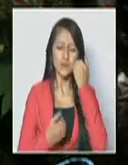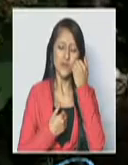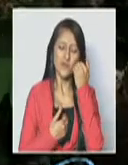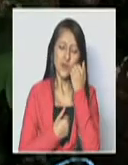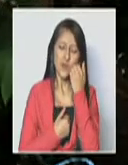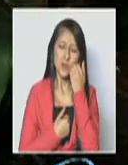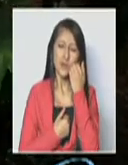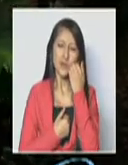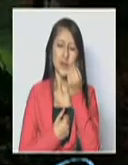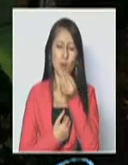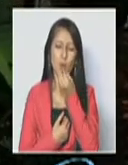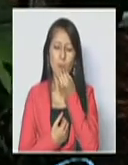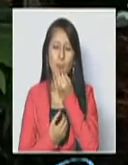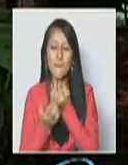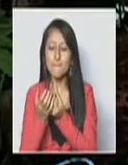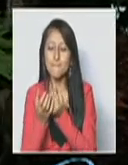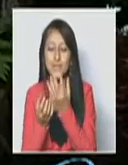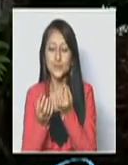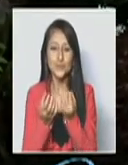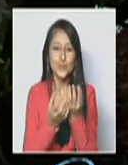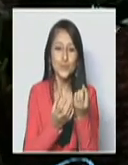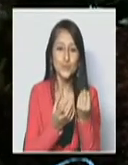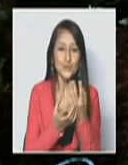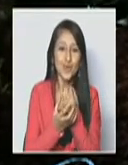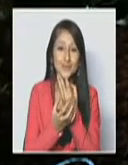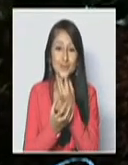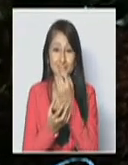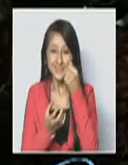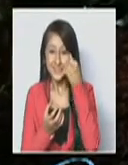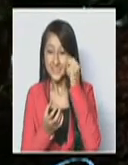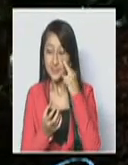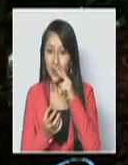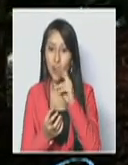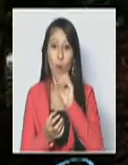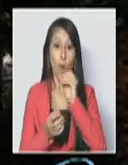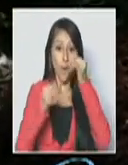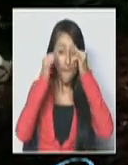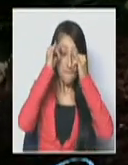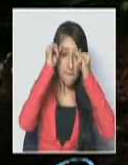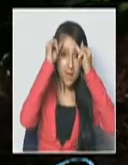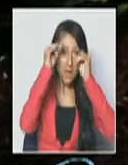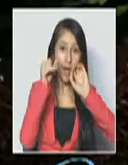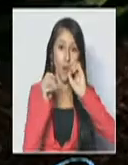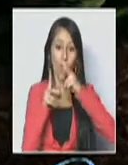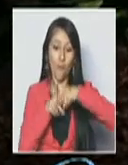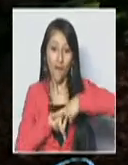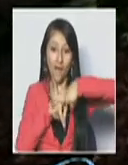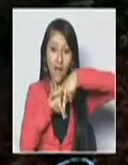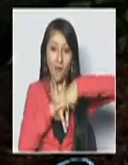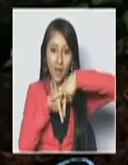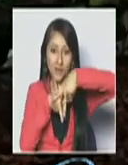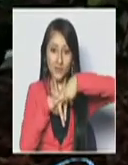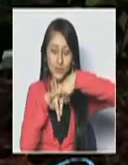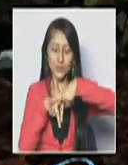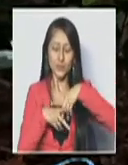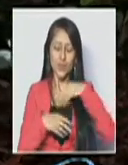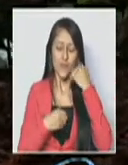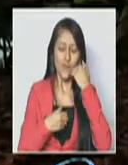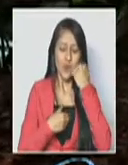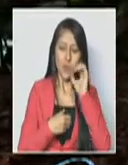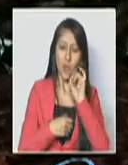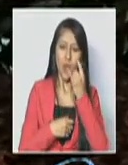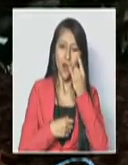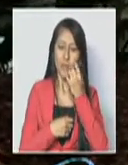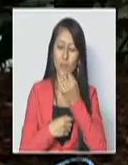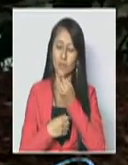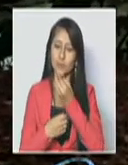indispuesto come pasto o porque una vaca y un caballo entran en ayuno y